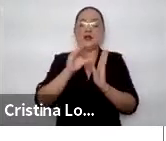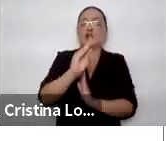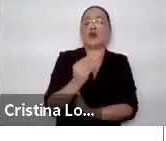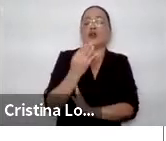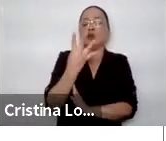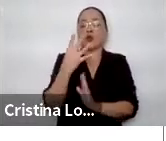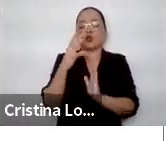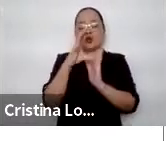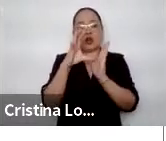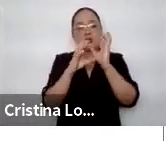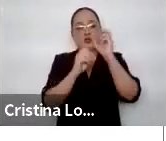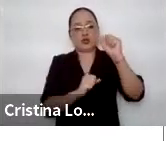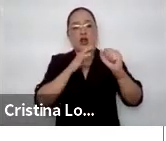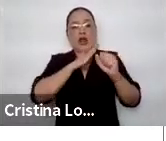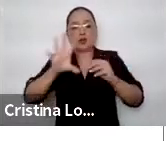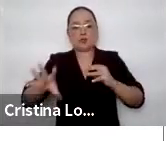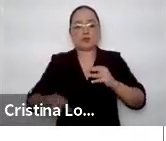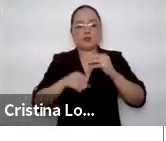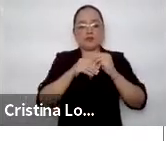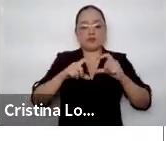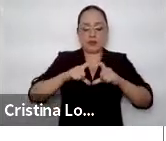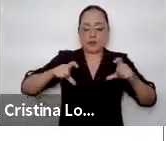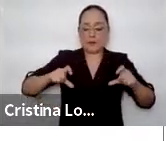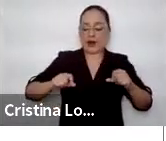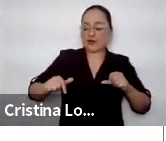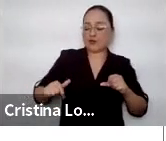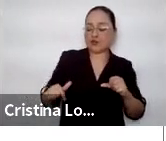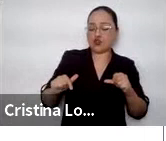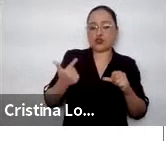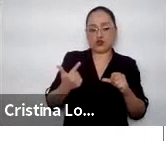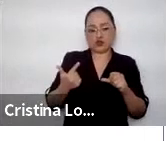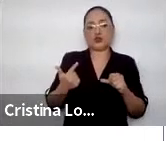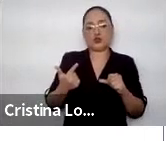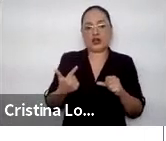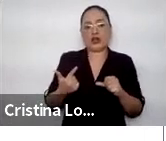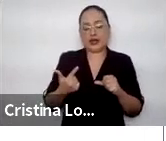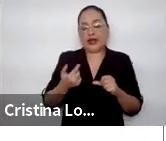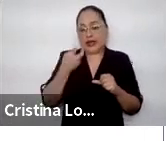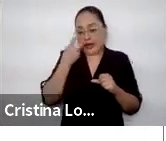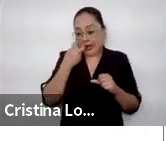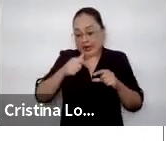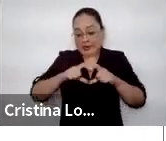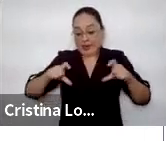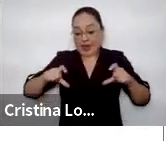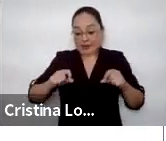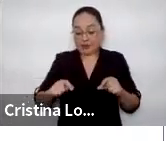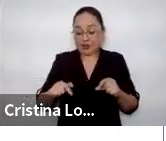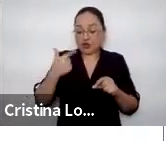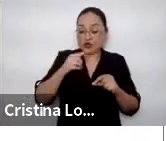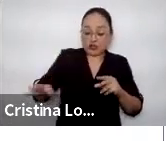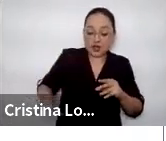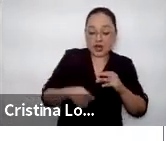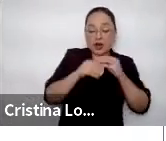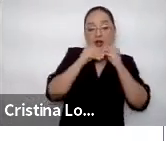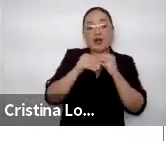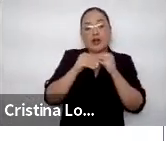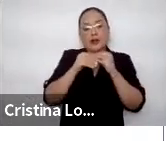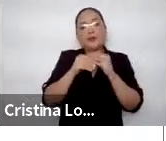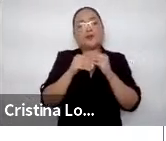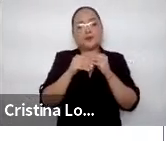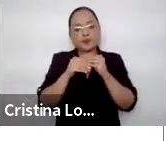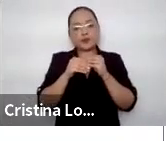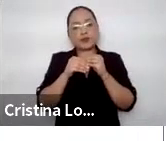94 se adicionó un 12º párrafo precisamente. En este